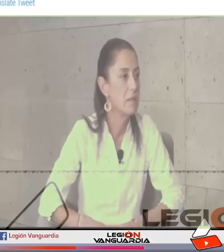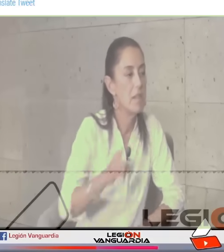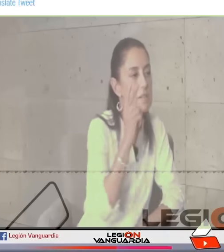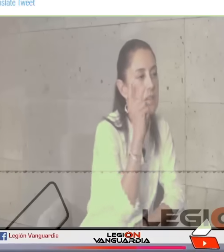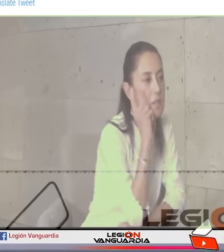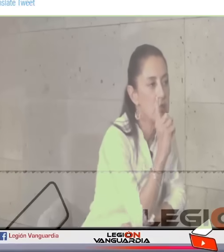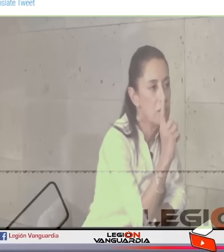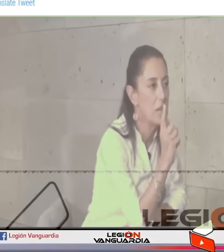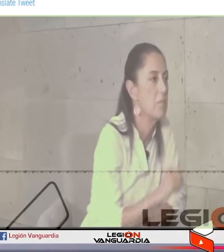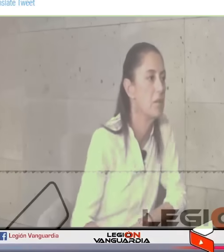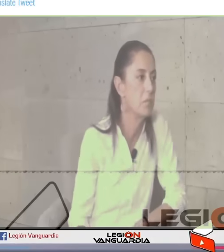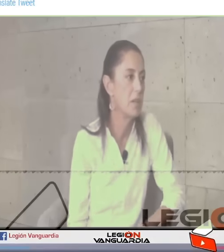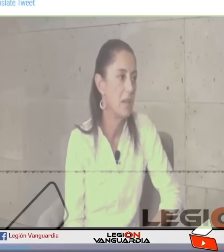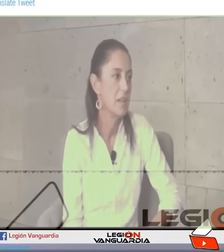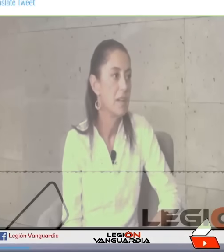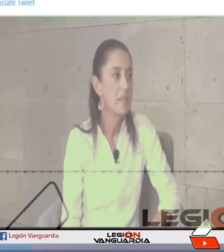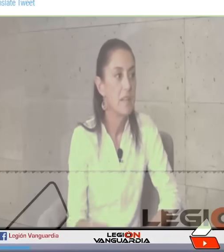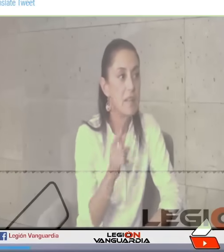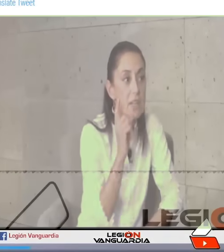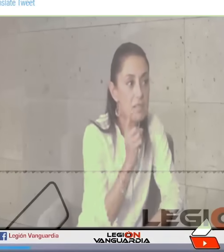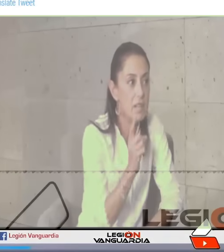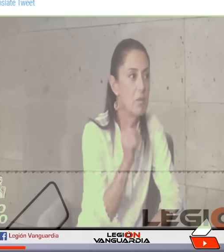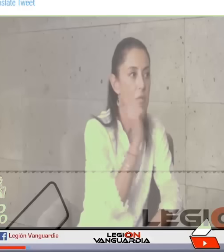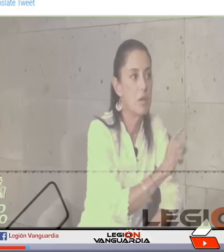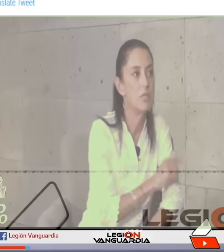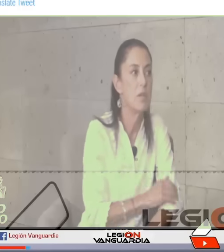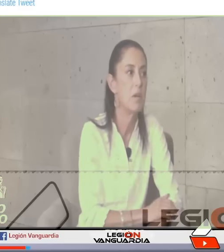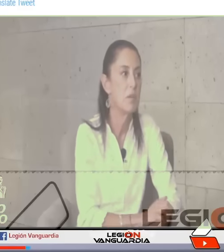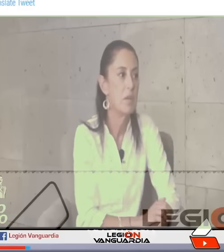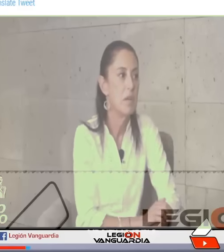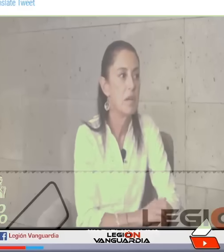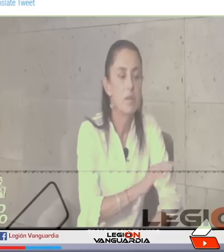de pandemia, nadie se quedó sin una cama de hospital. Nadie dice